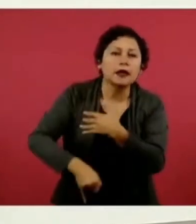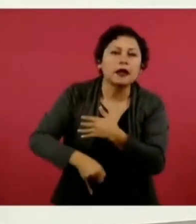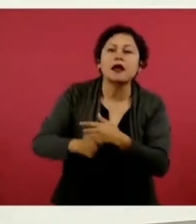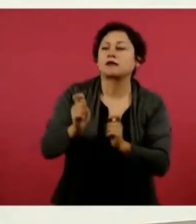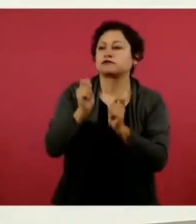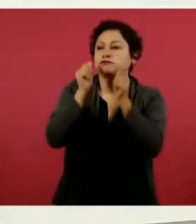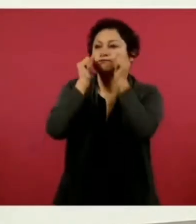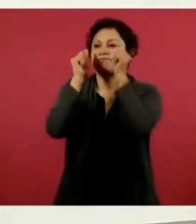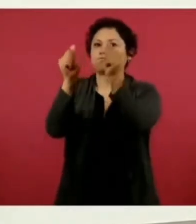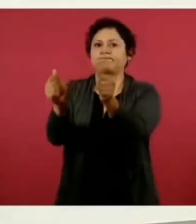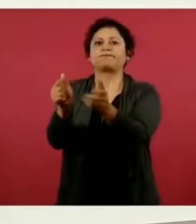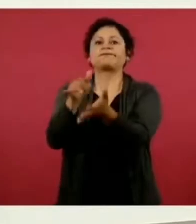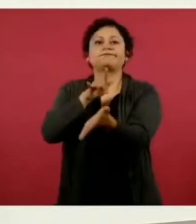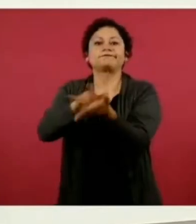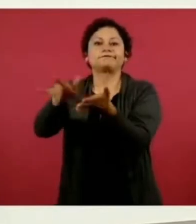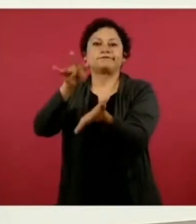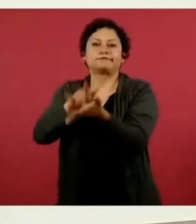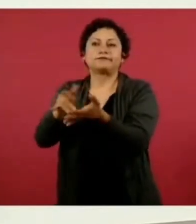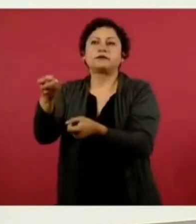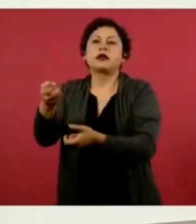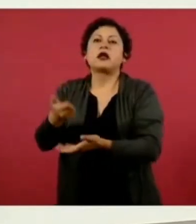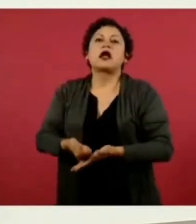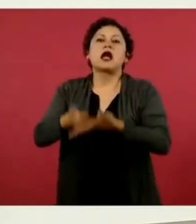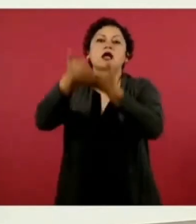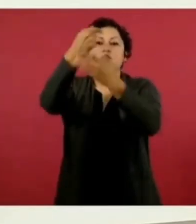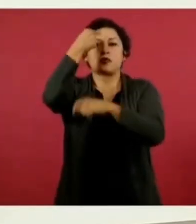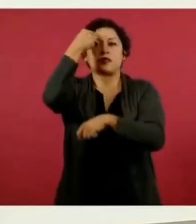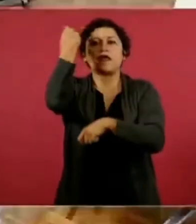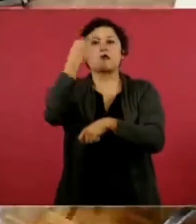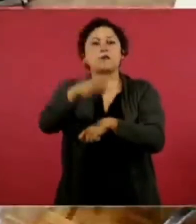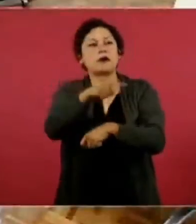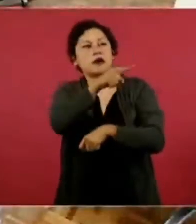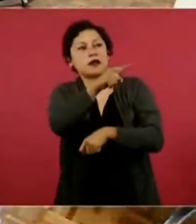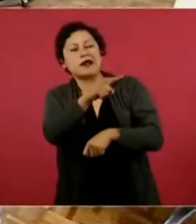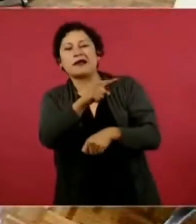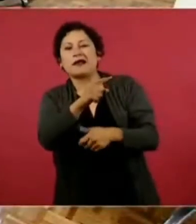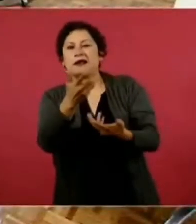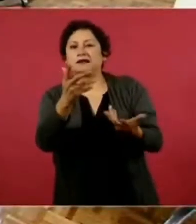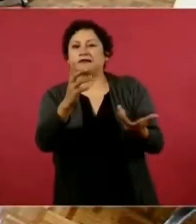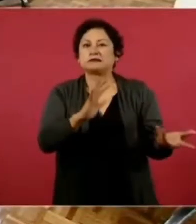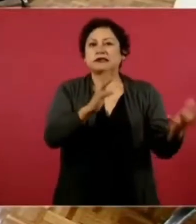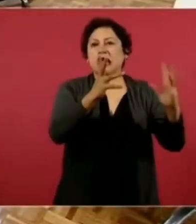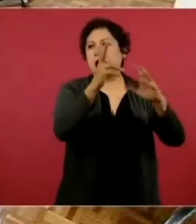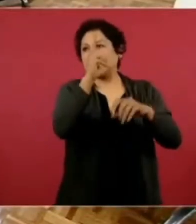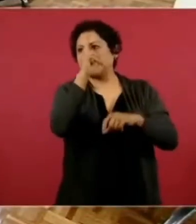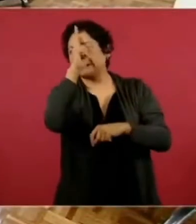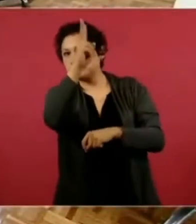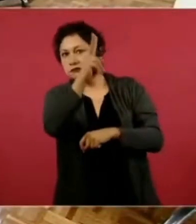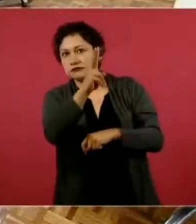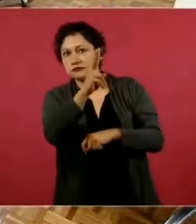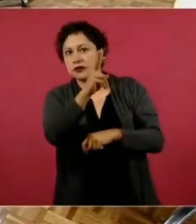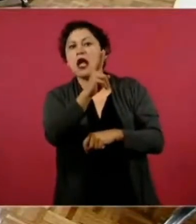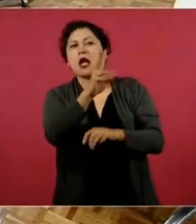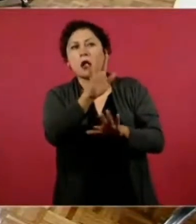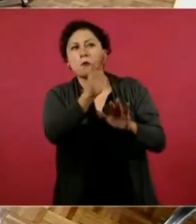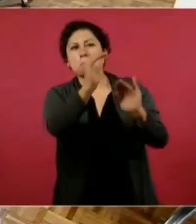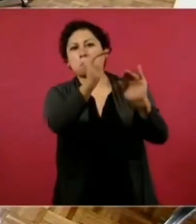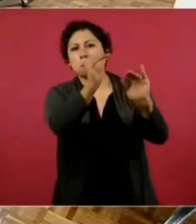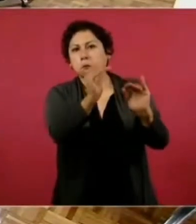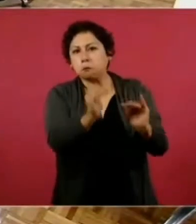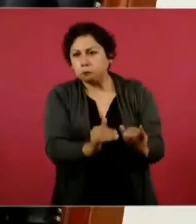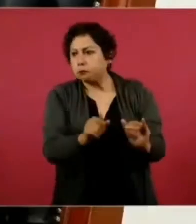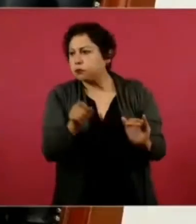enfrentar el problema de la inseguridad y de la violencia. Entonces,